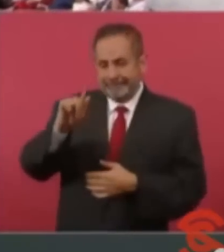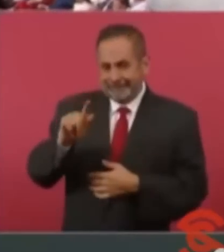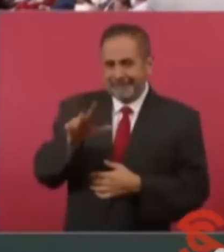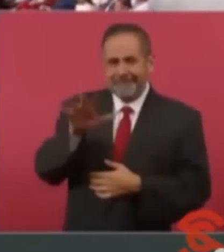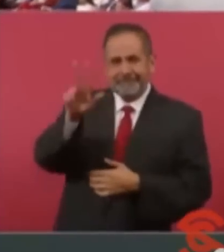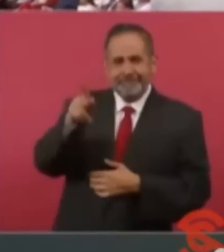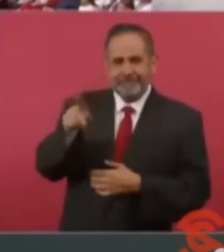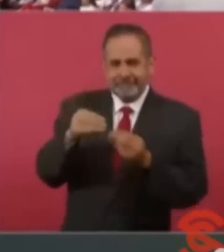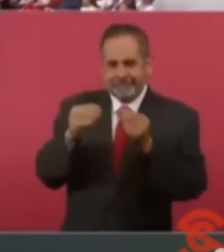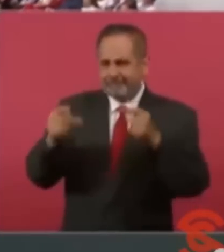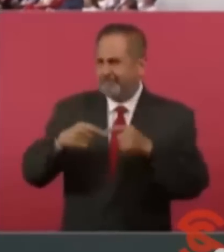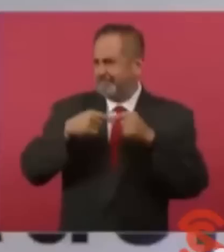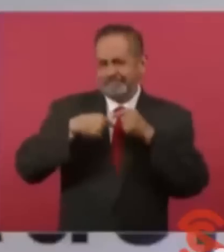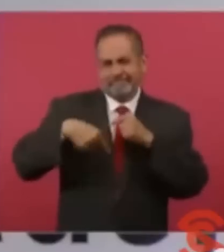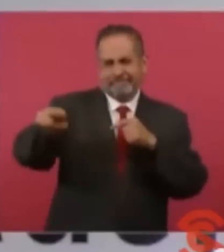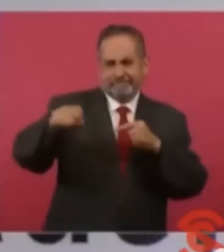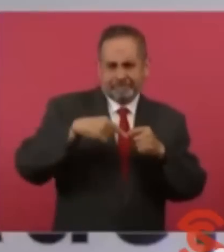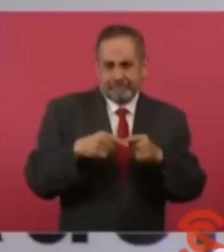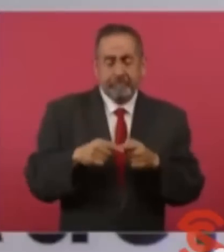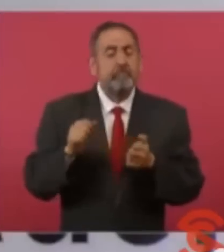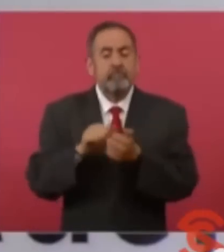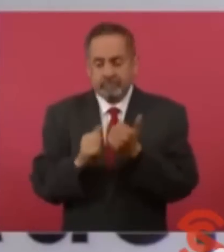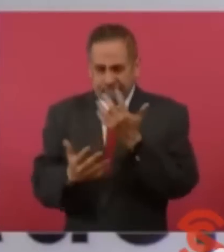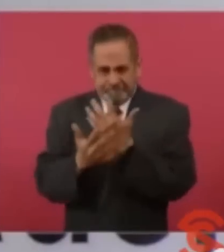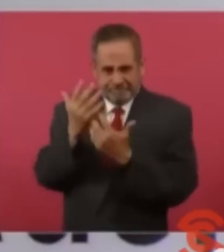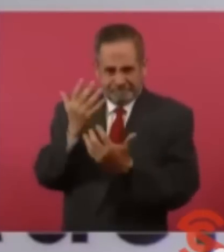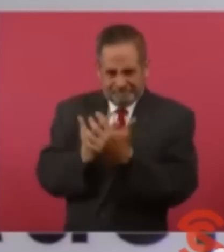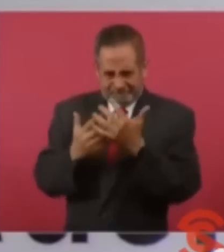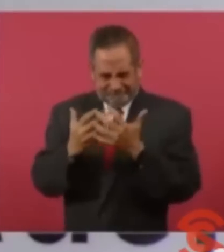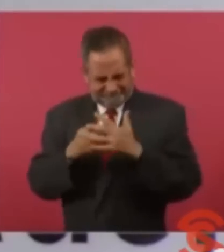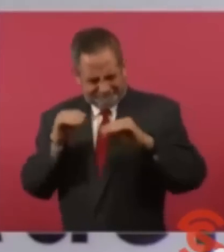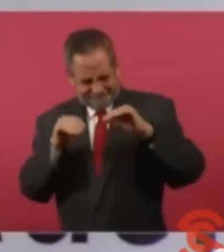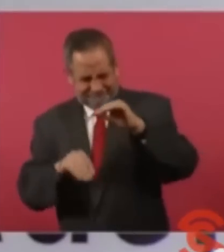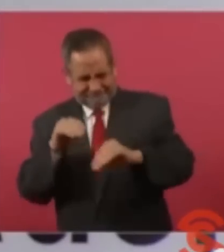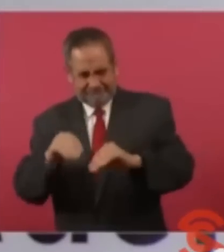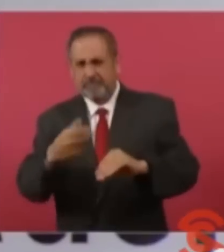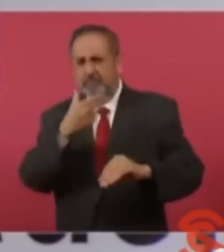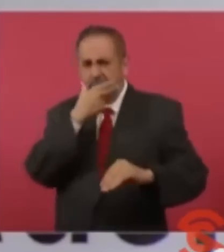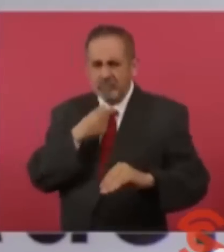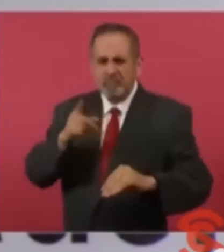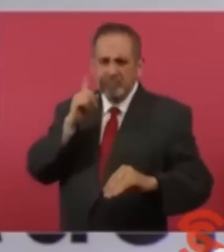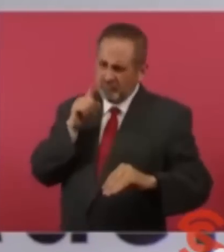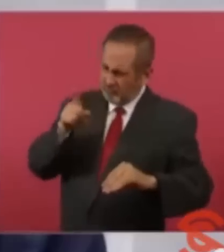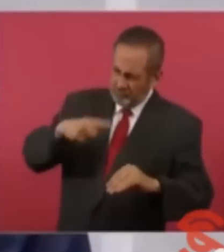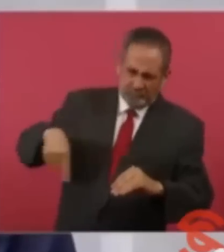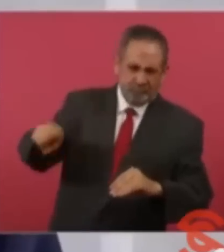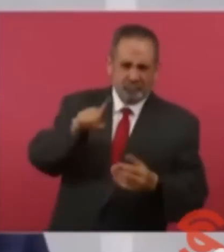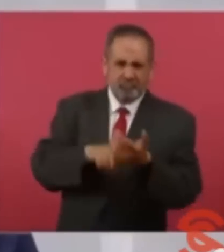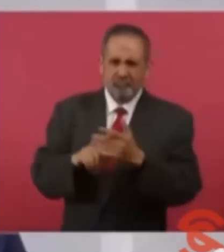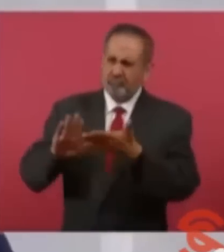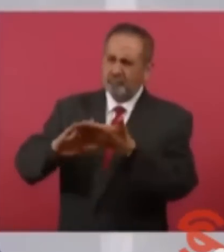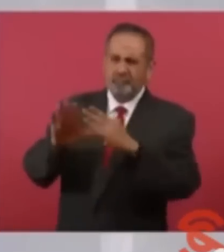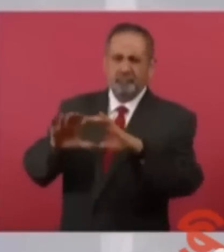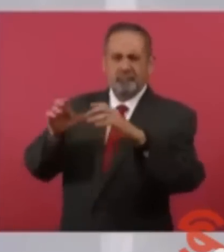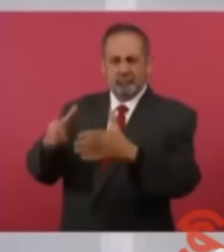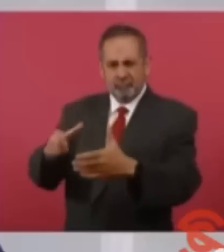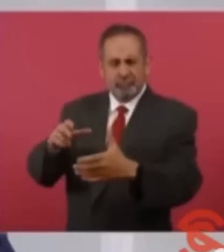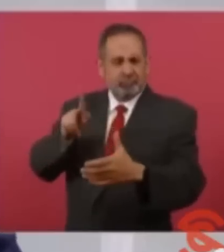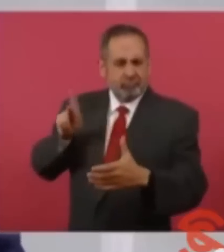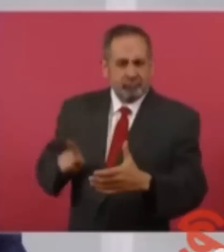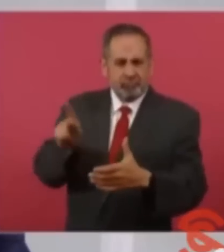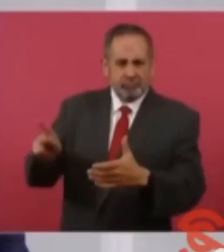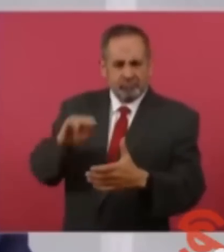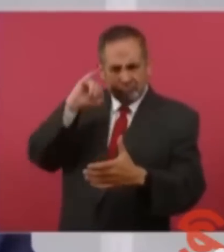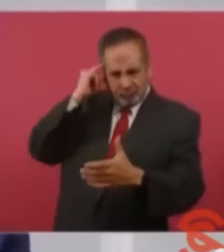4,175 kilómetros, construidos con las manos de mujeres y hombres de las comunidades y de los pueblos